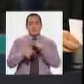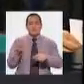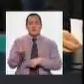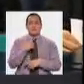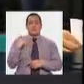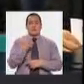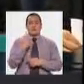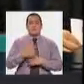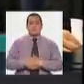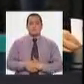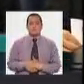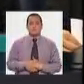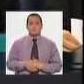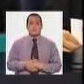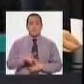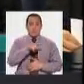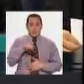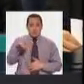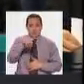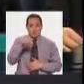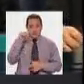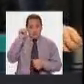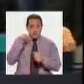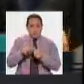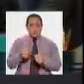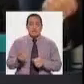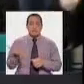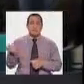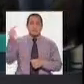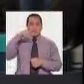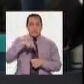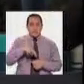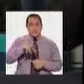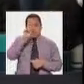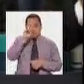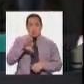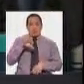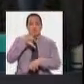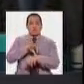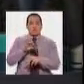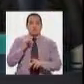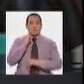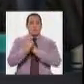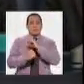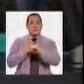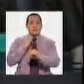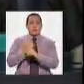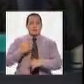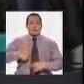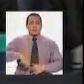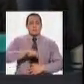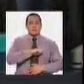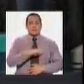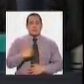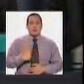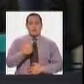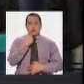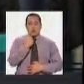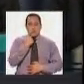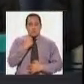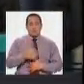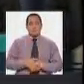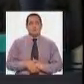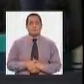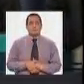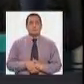general. Ustedes recordarán que vino al Perú el médico forense español Juan Manuel